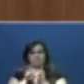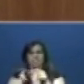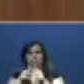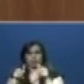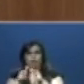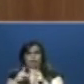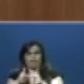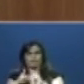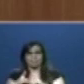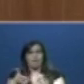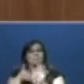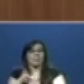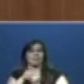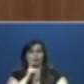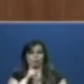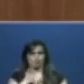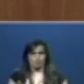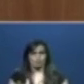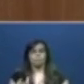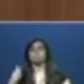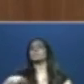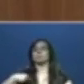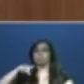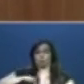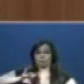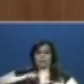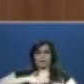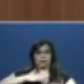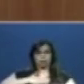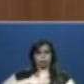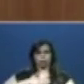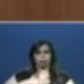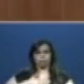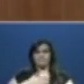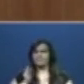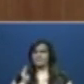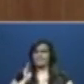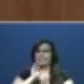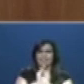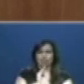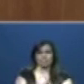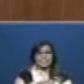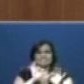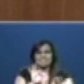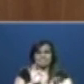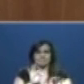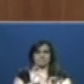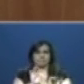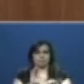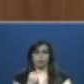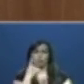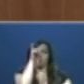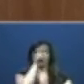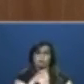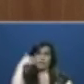explicar los datos de cómo en nuestro propio territorio es mucho mayor la financiación precisa para atender a una persona en el